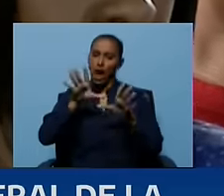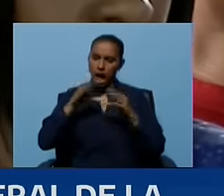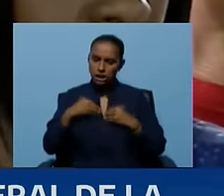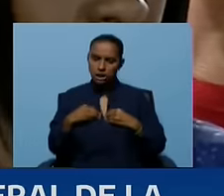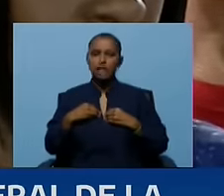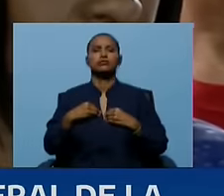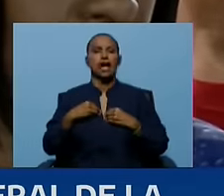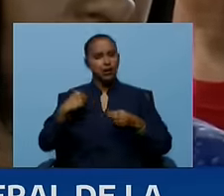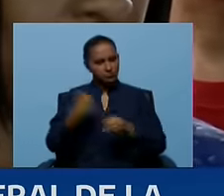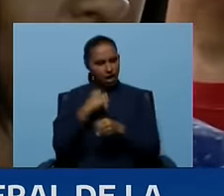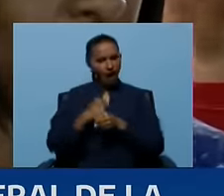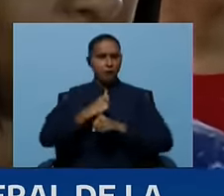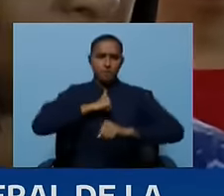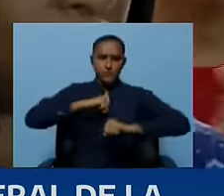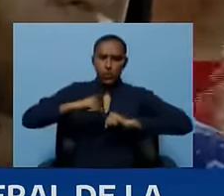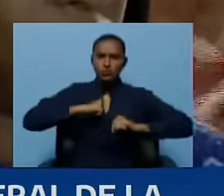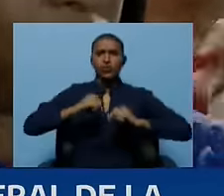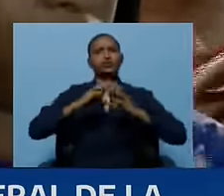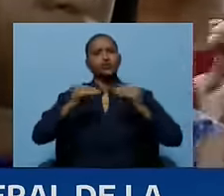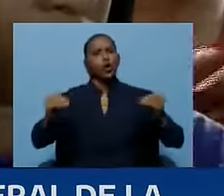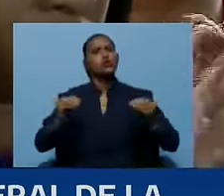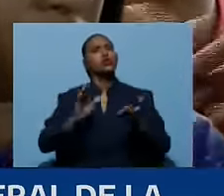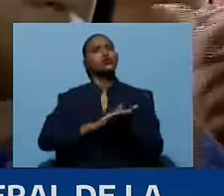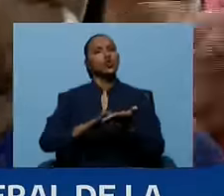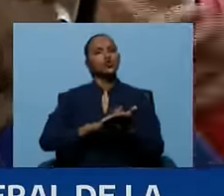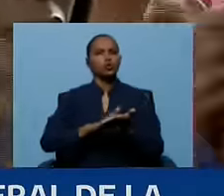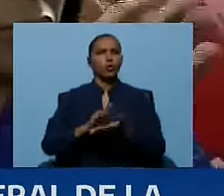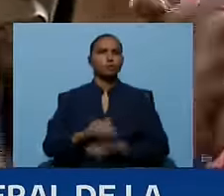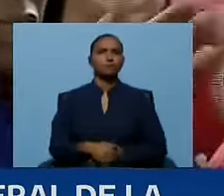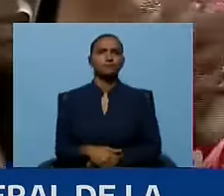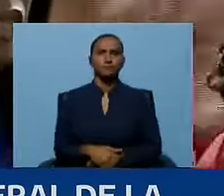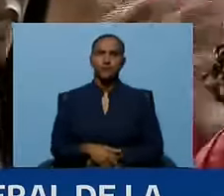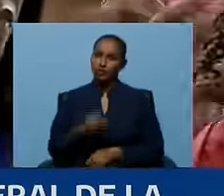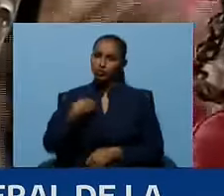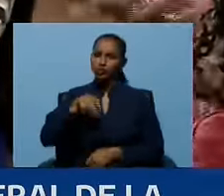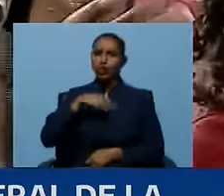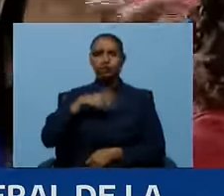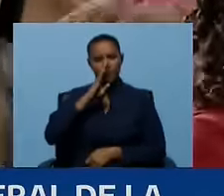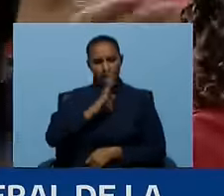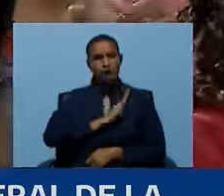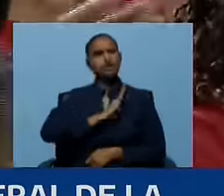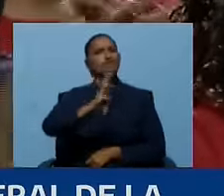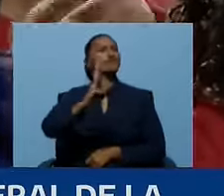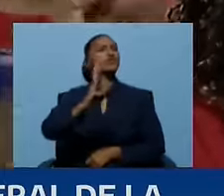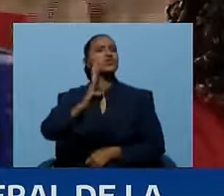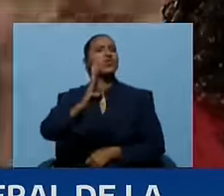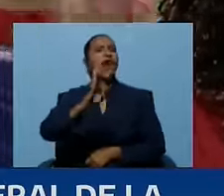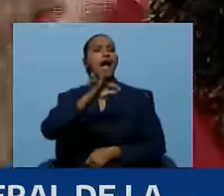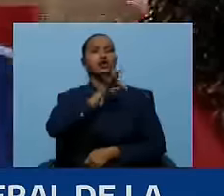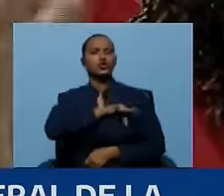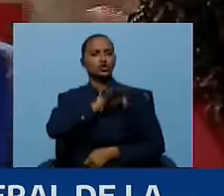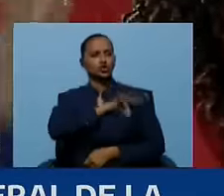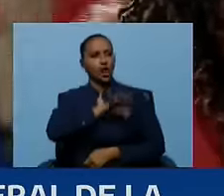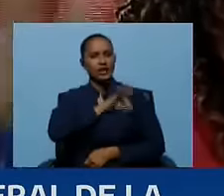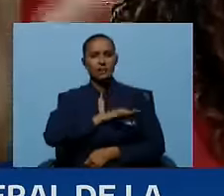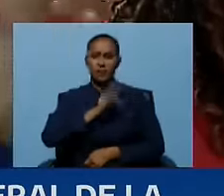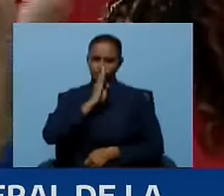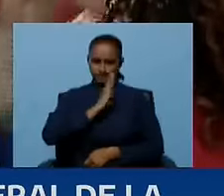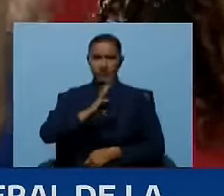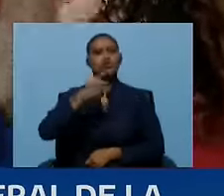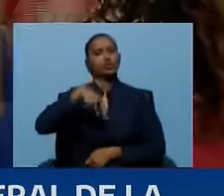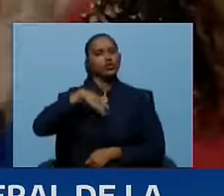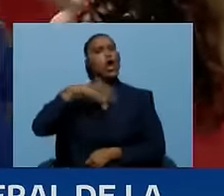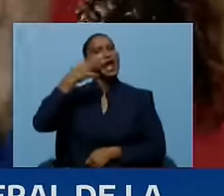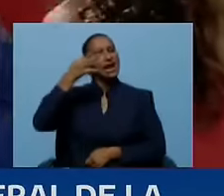hará irreversible. No hay punto de retorno, presidente. Vamos rumbo al socialismo territorial, creemos en eso, y las condiciones